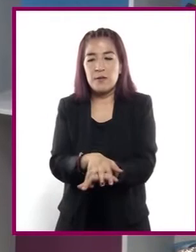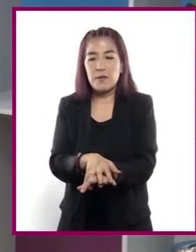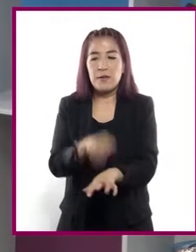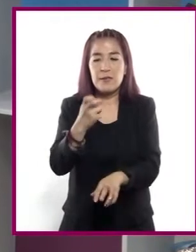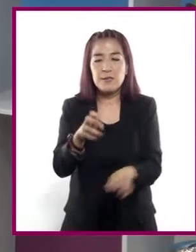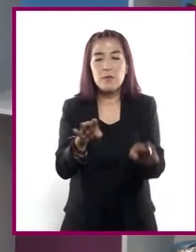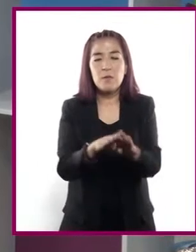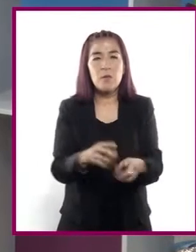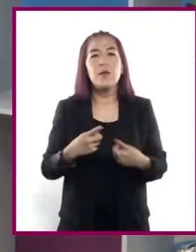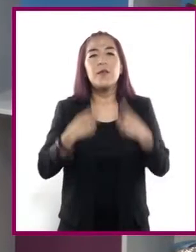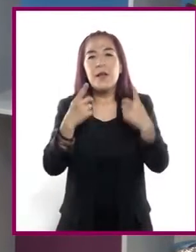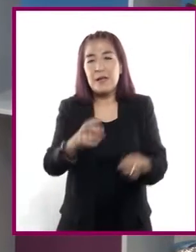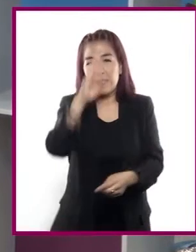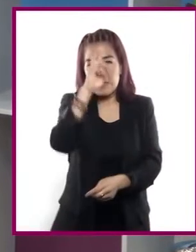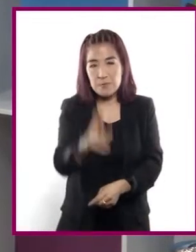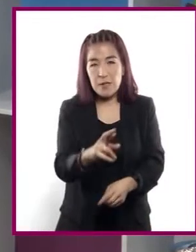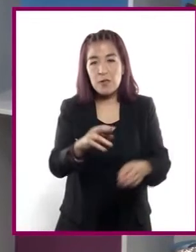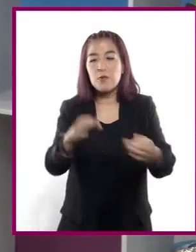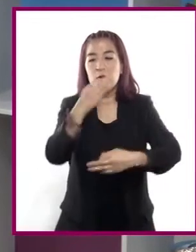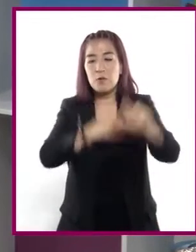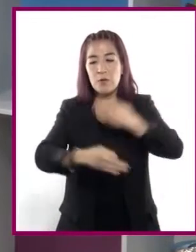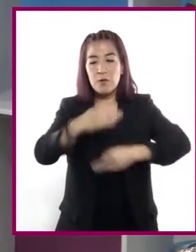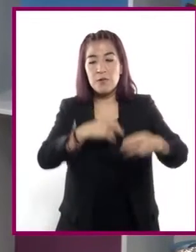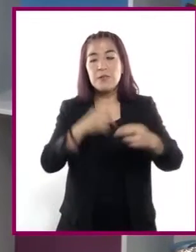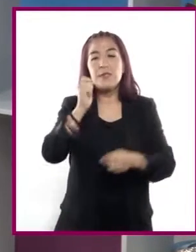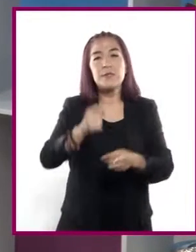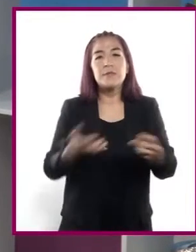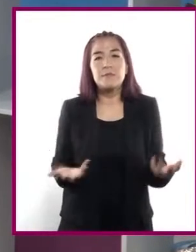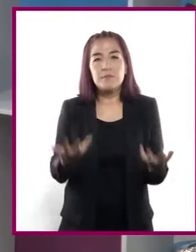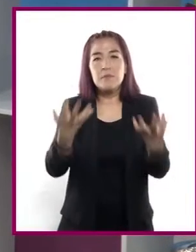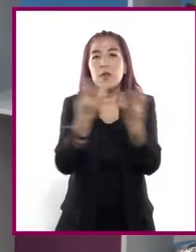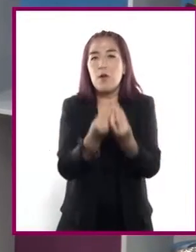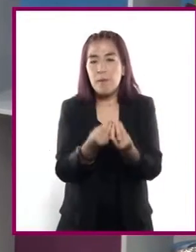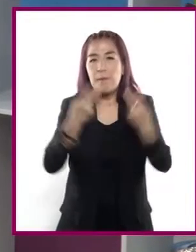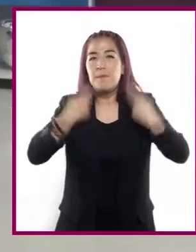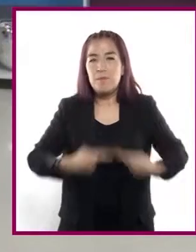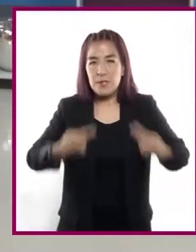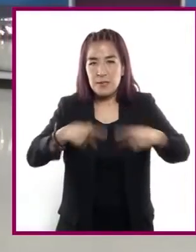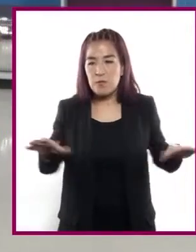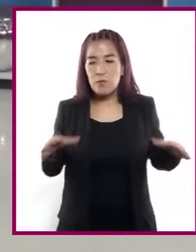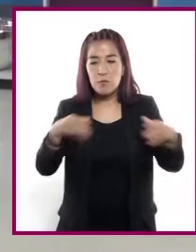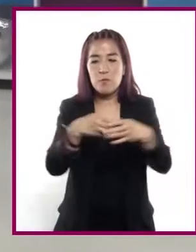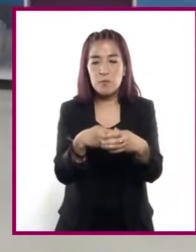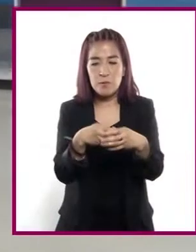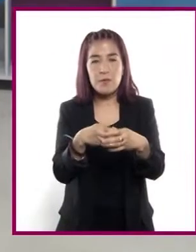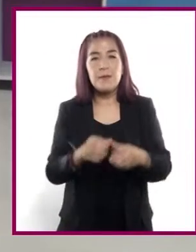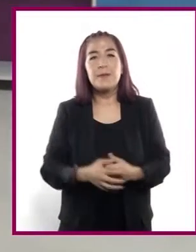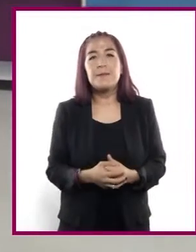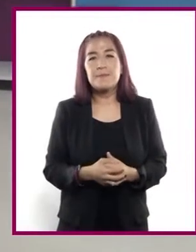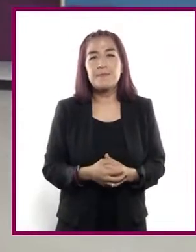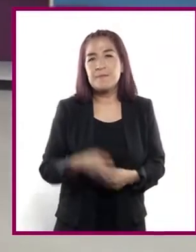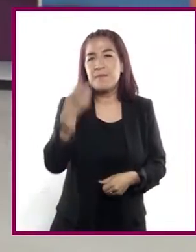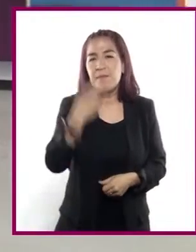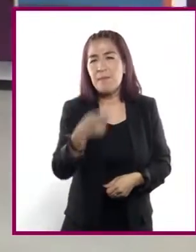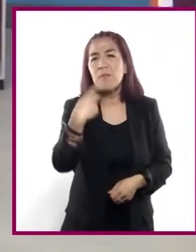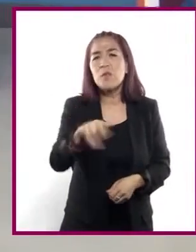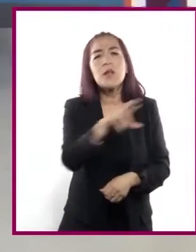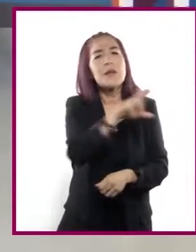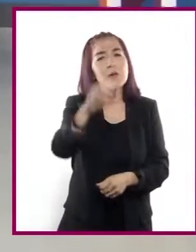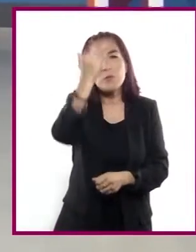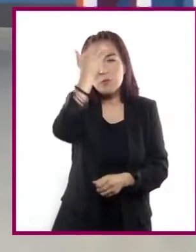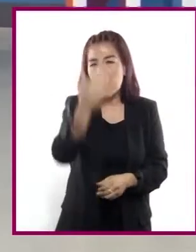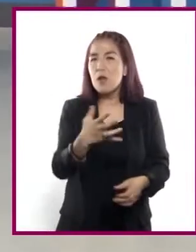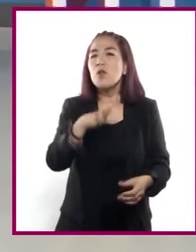reconozca y respete a todas y todos los integrantes de la comunidad. Dicho reconocimiento